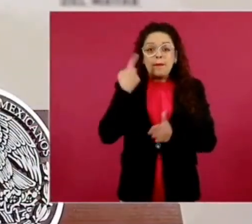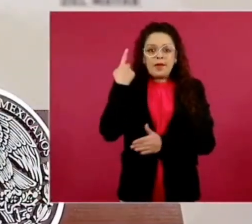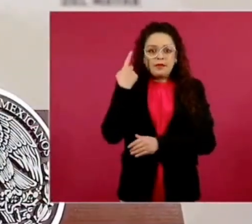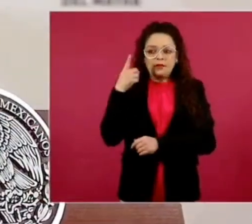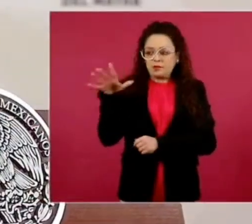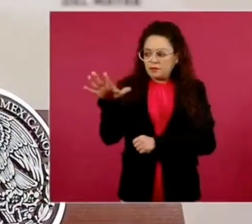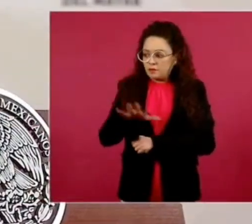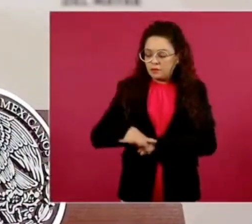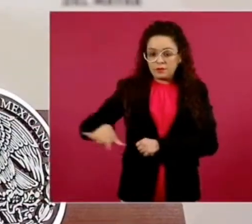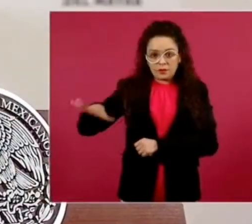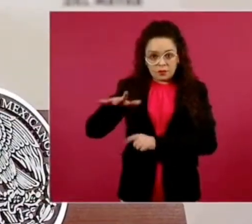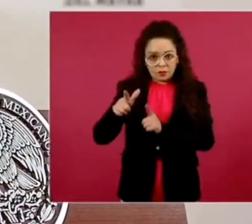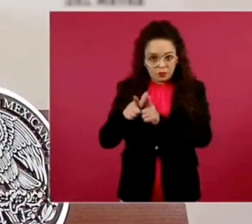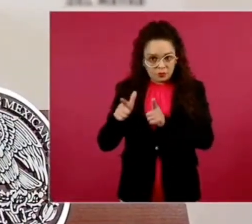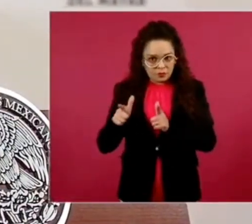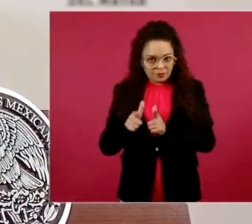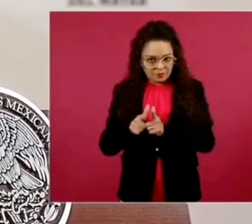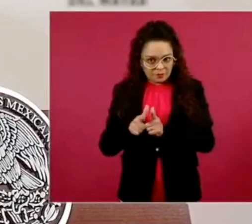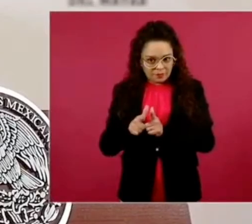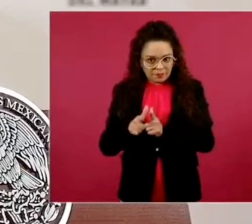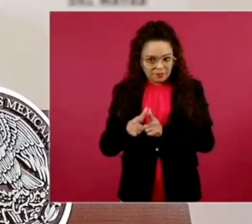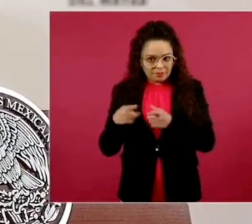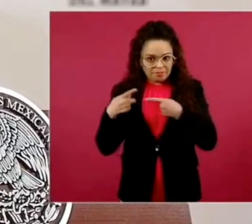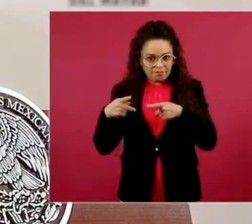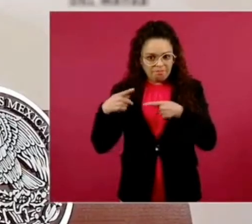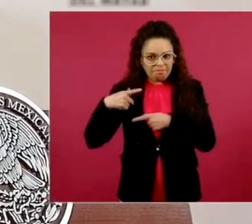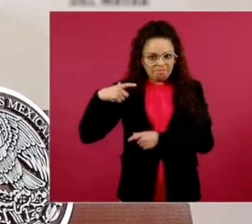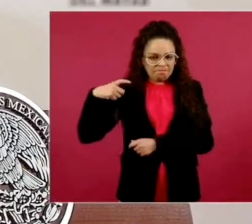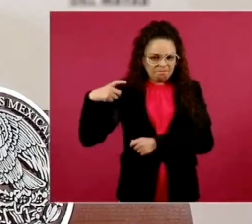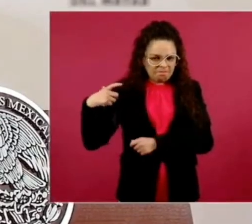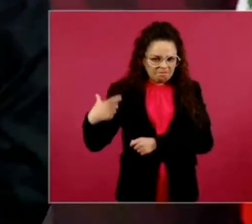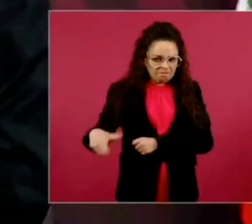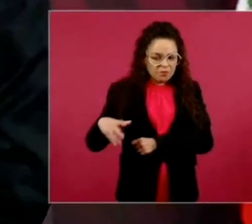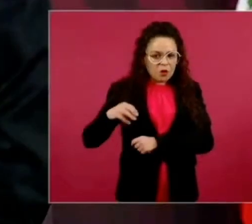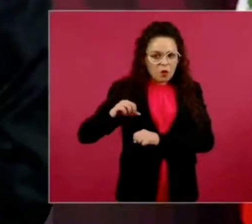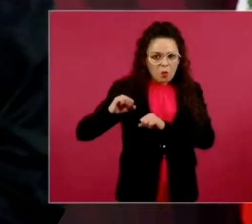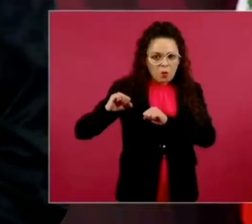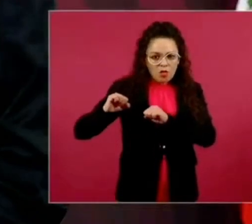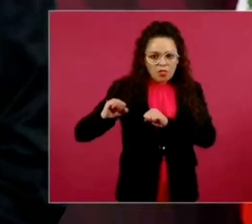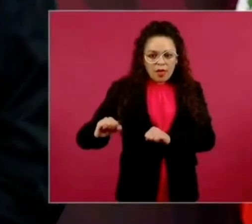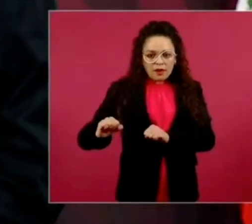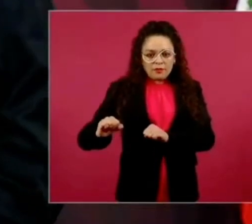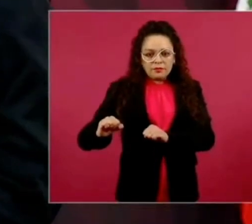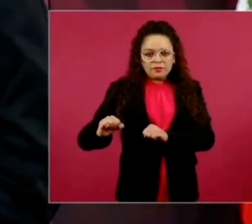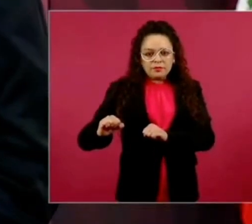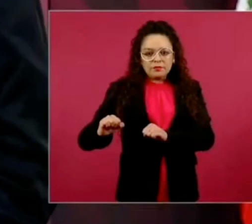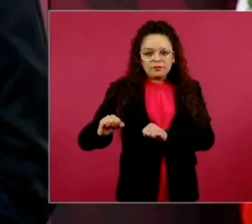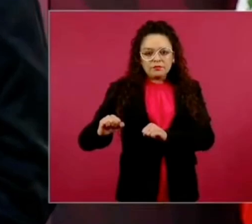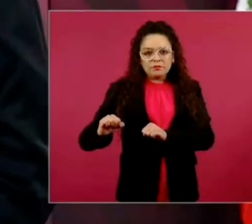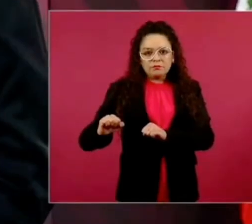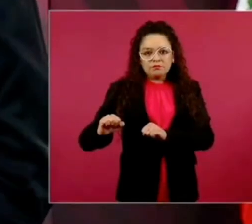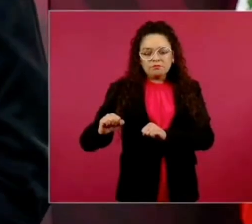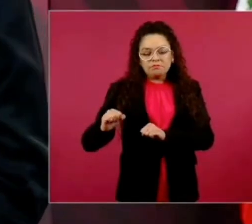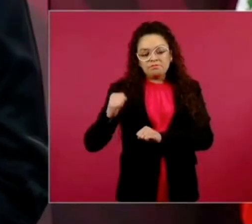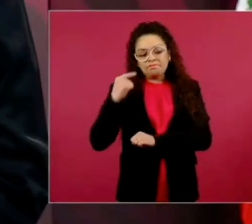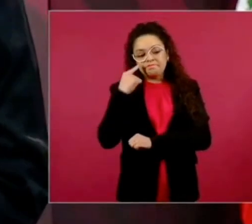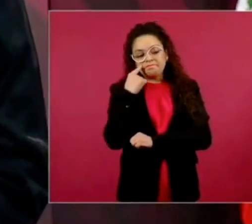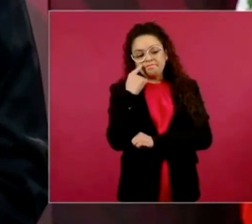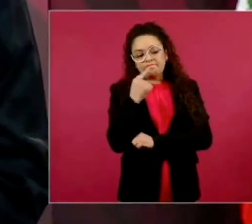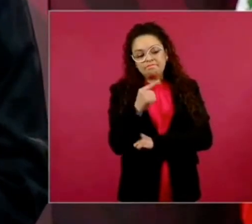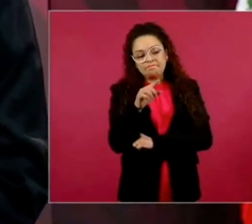se convengan en levantar la mano sobre un pueblo pobre,